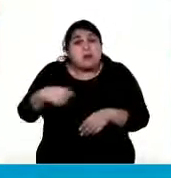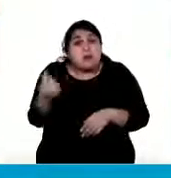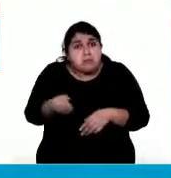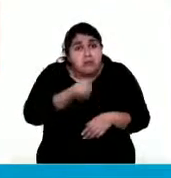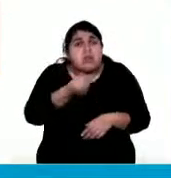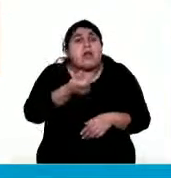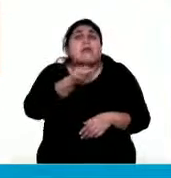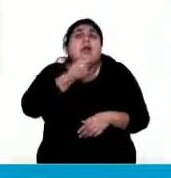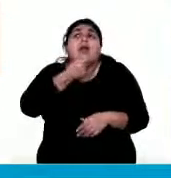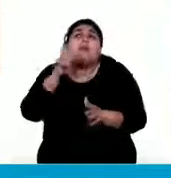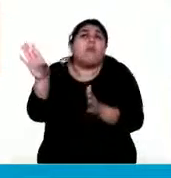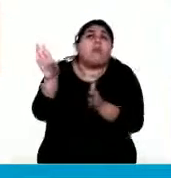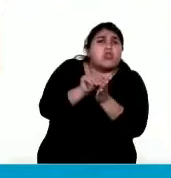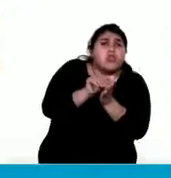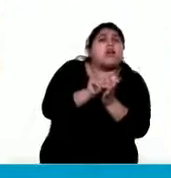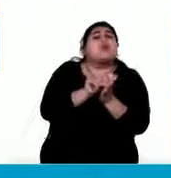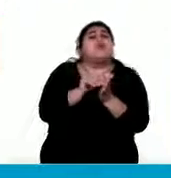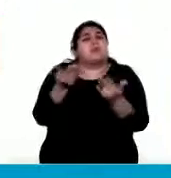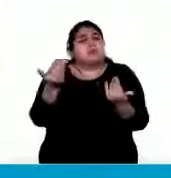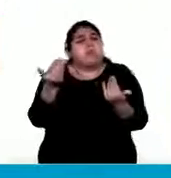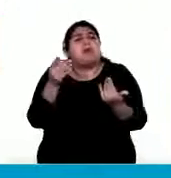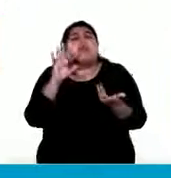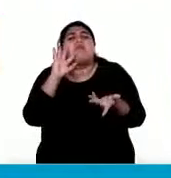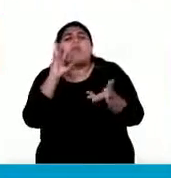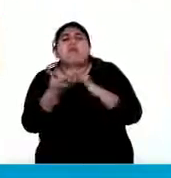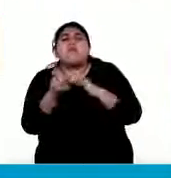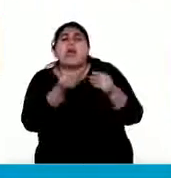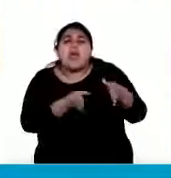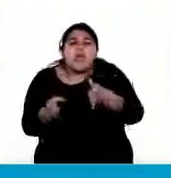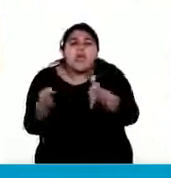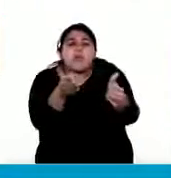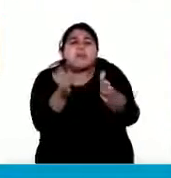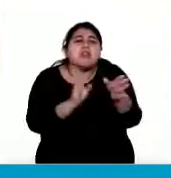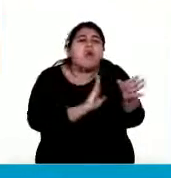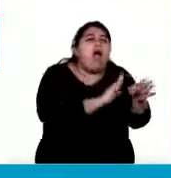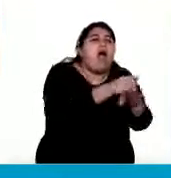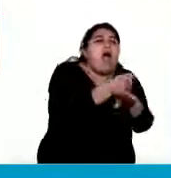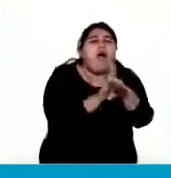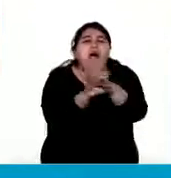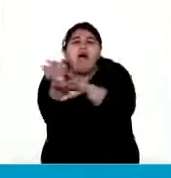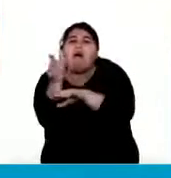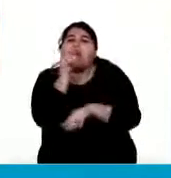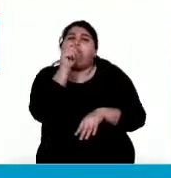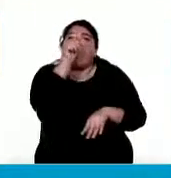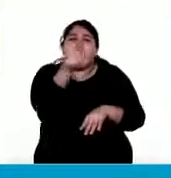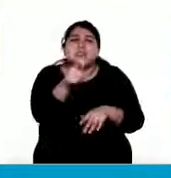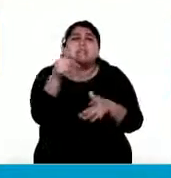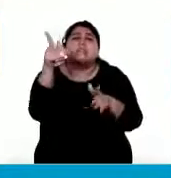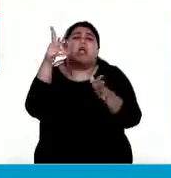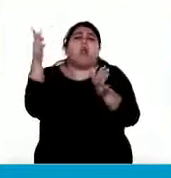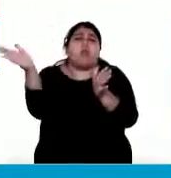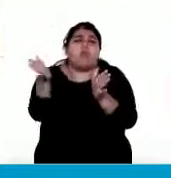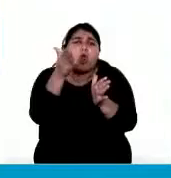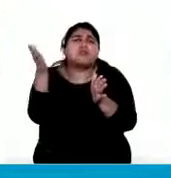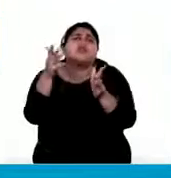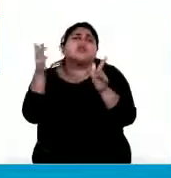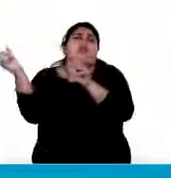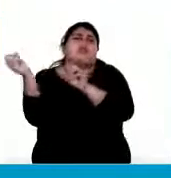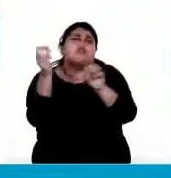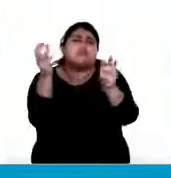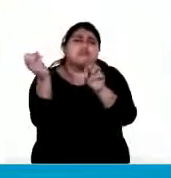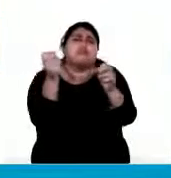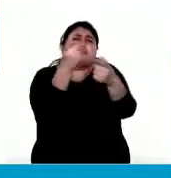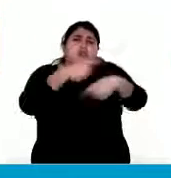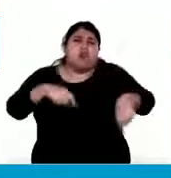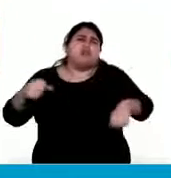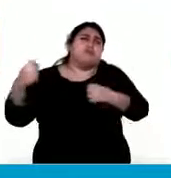para saber qué caminos son accesibles y poder salir la producción o entrar los camiones al campo a